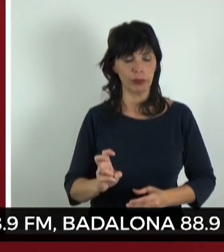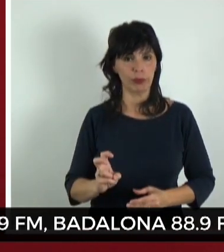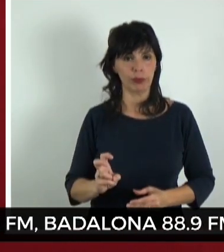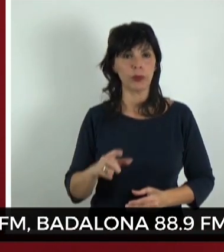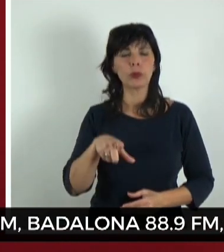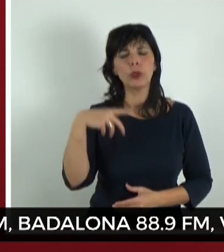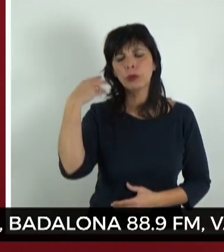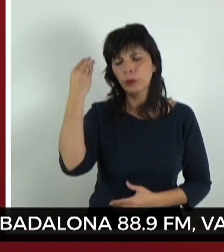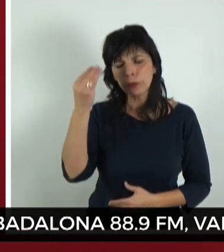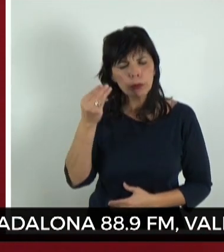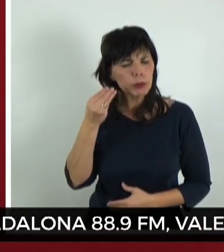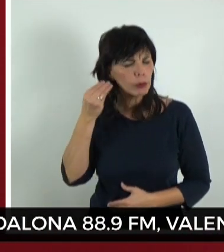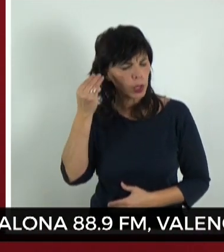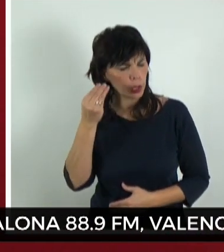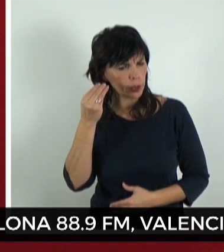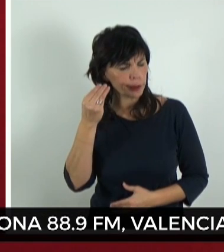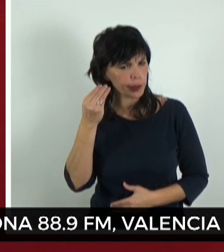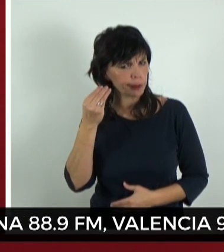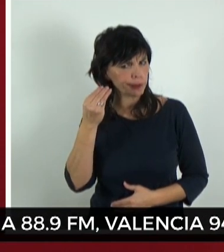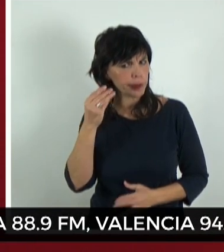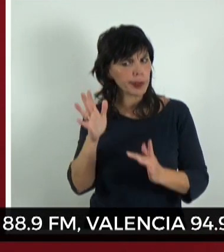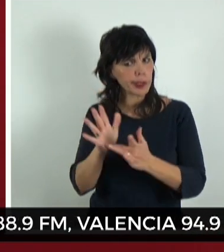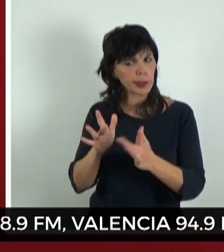tienes que imaginarte que Él es Dios.